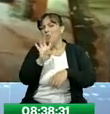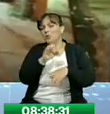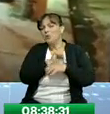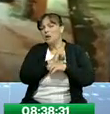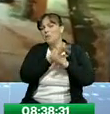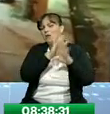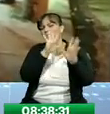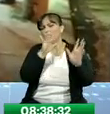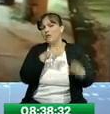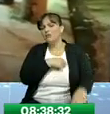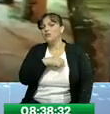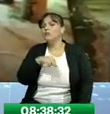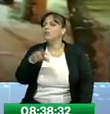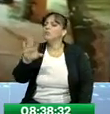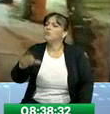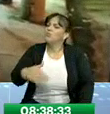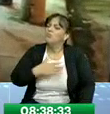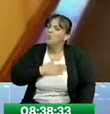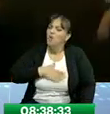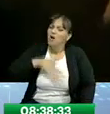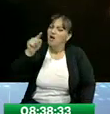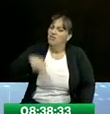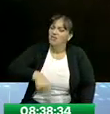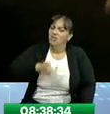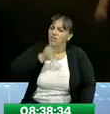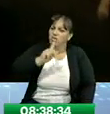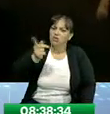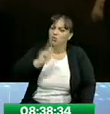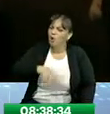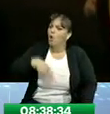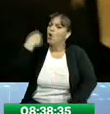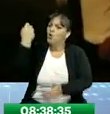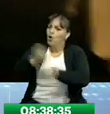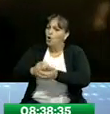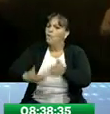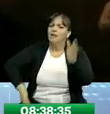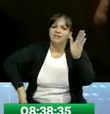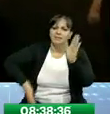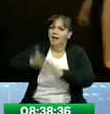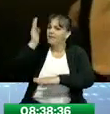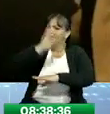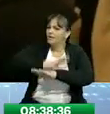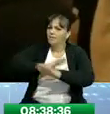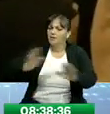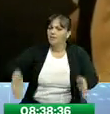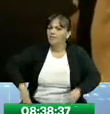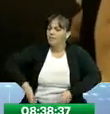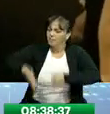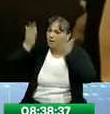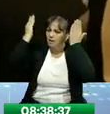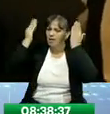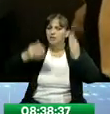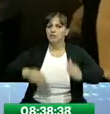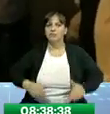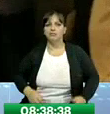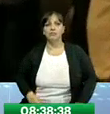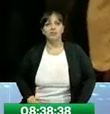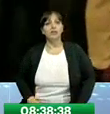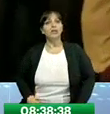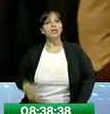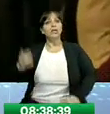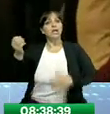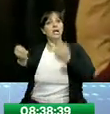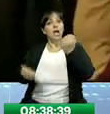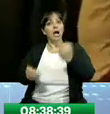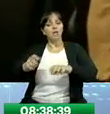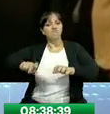pero por favor venta no y que se vayan a otro lado ustedes les pide que se retienen con sus vehículos en los parlantes más suben el volumen y